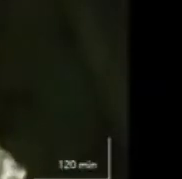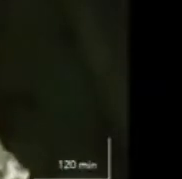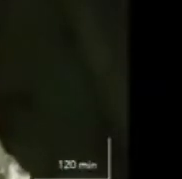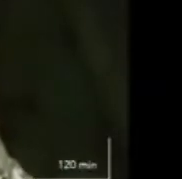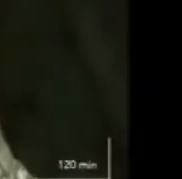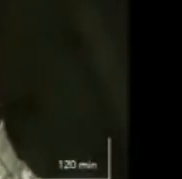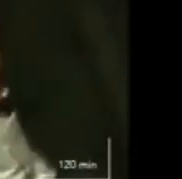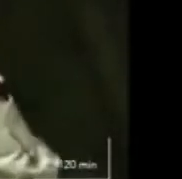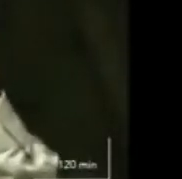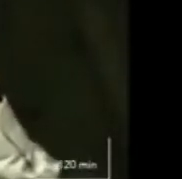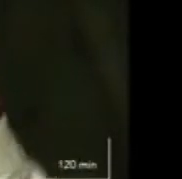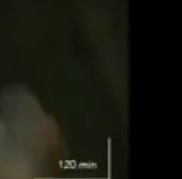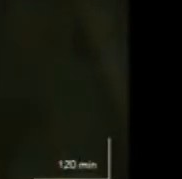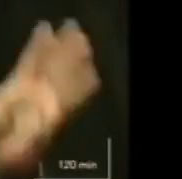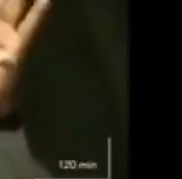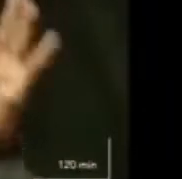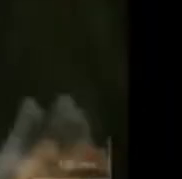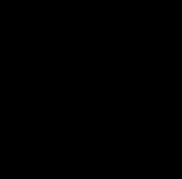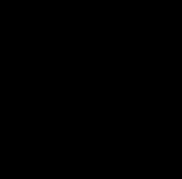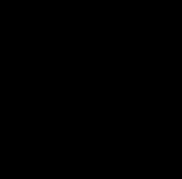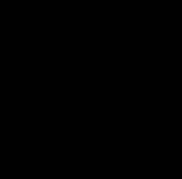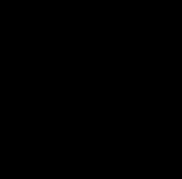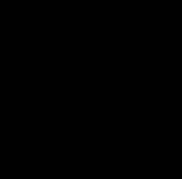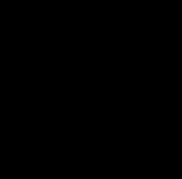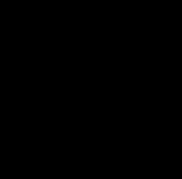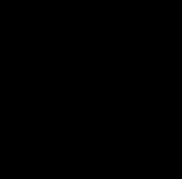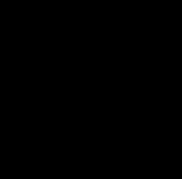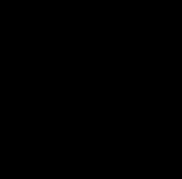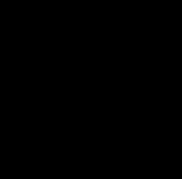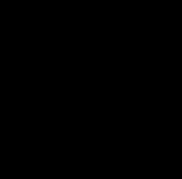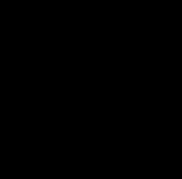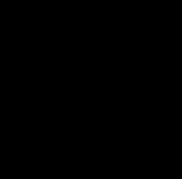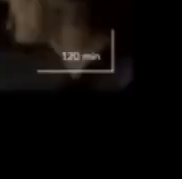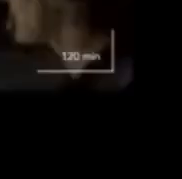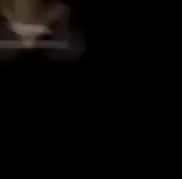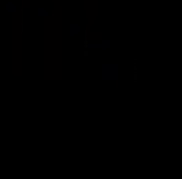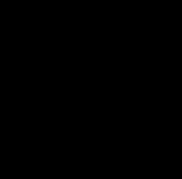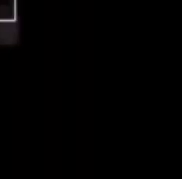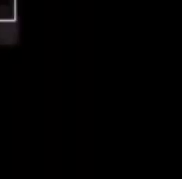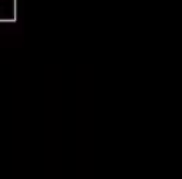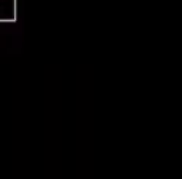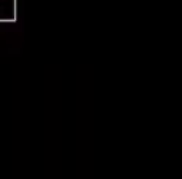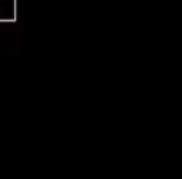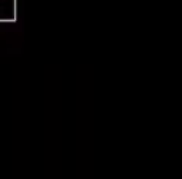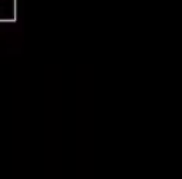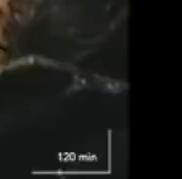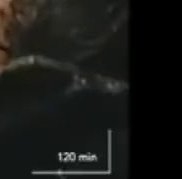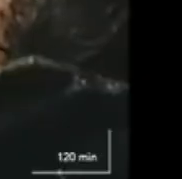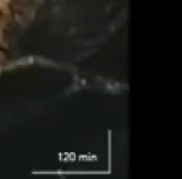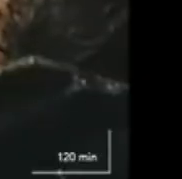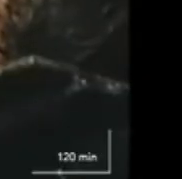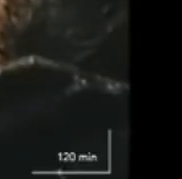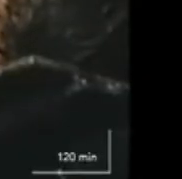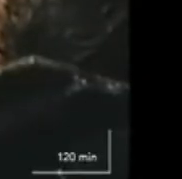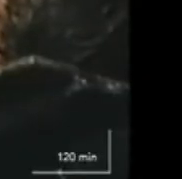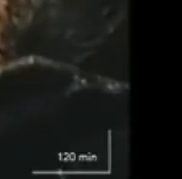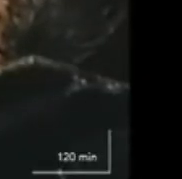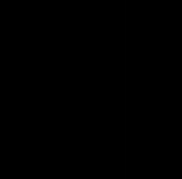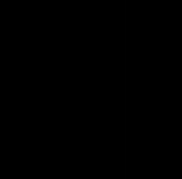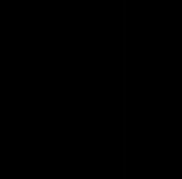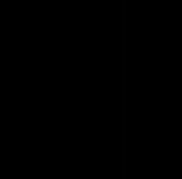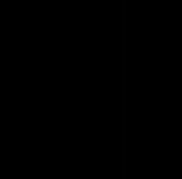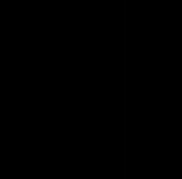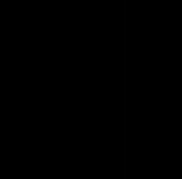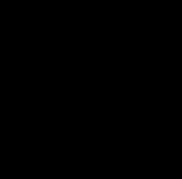En esta emisión de Encuadre Iberoamericano hablaremos de varias películas y muestras de cine iberoamericanos que se han estrenado directamente en plataformas